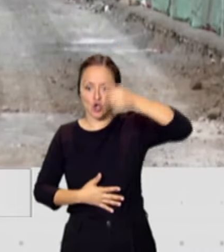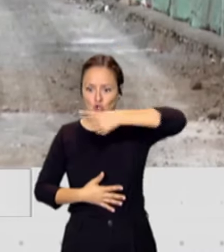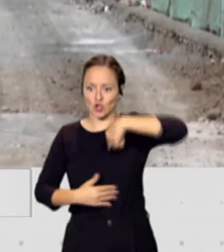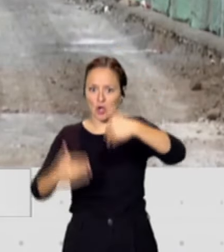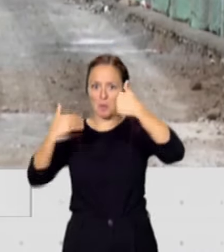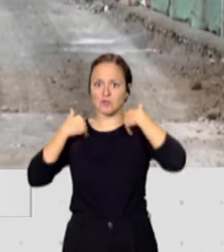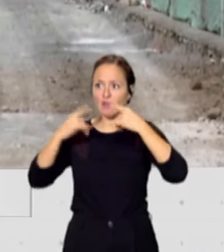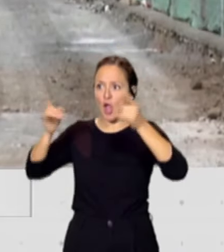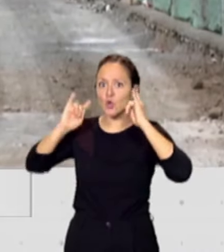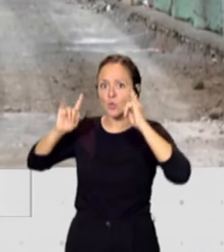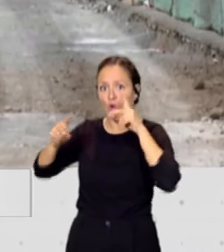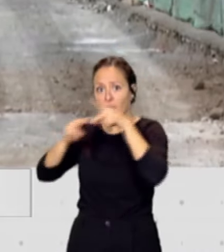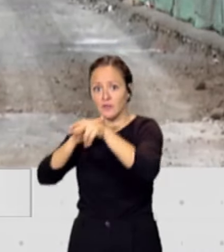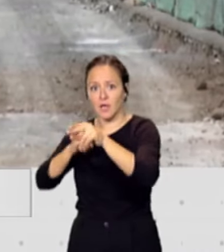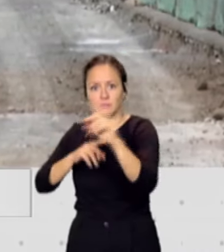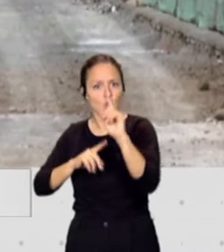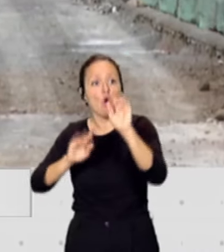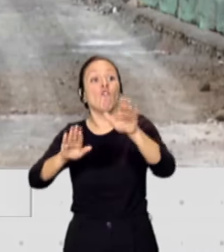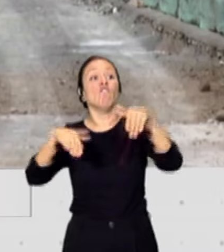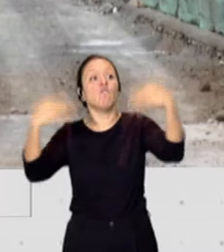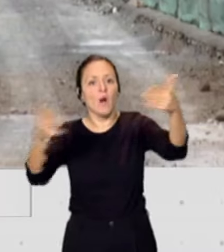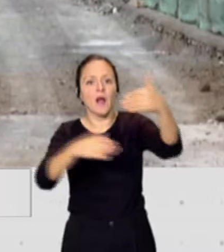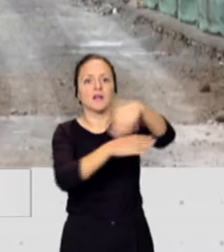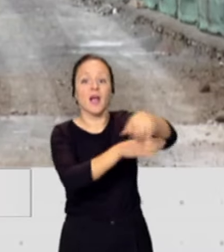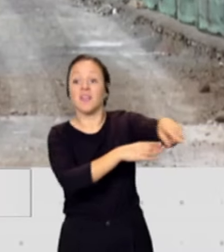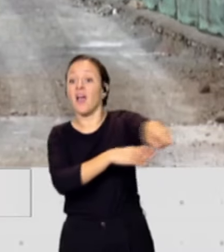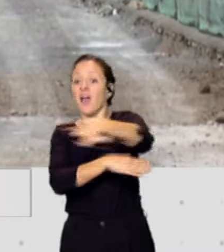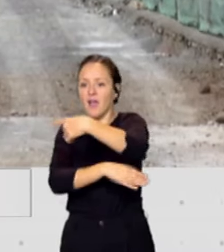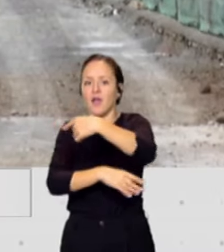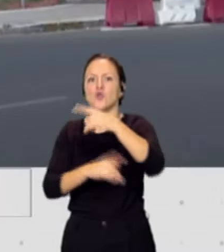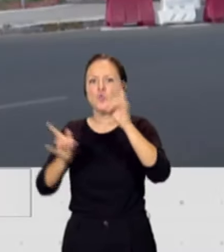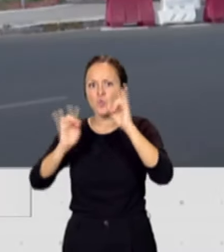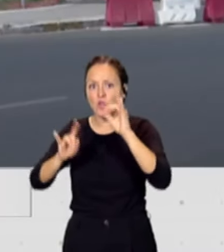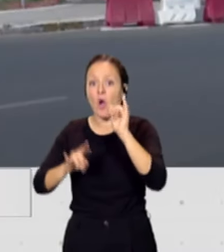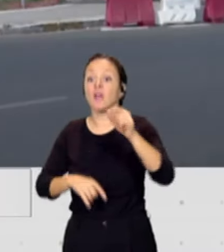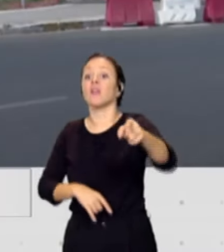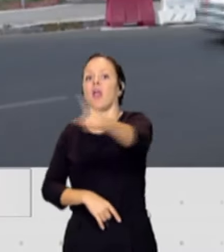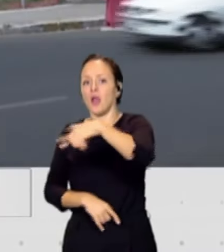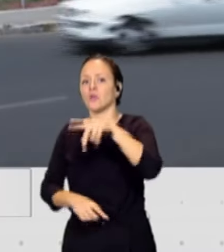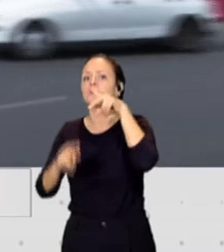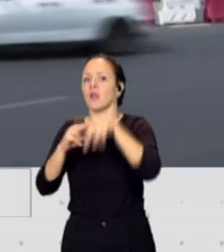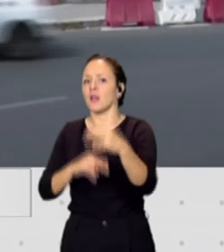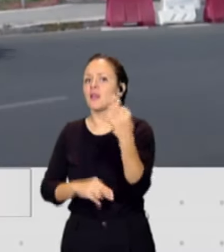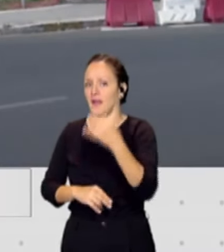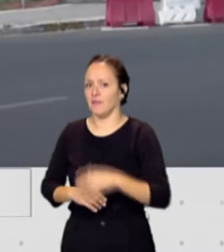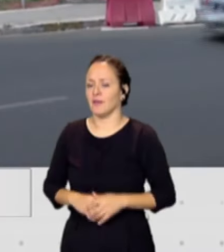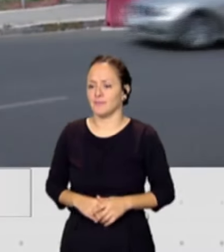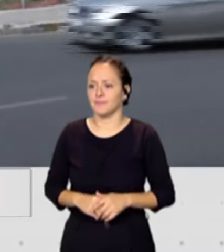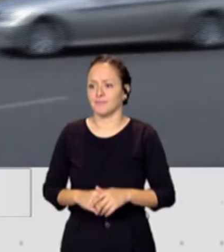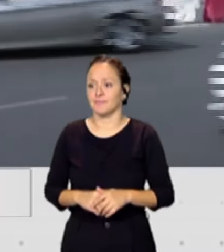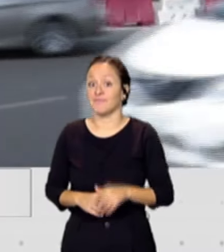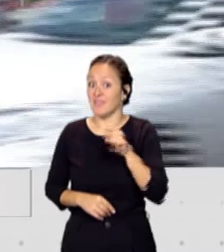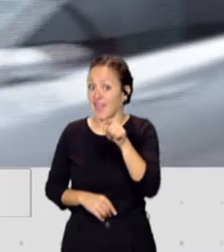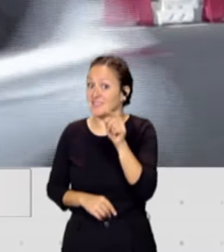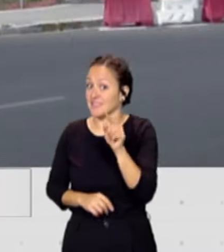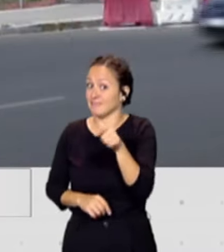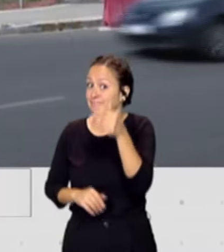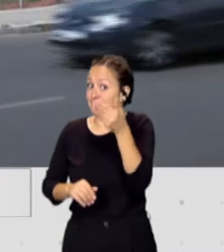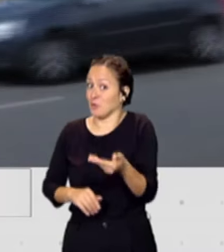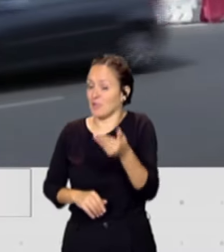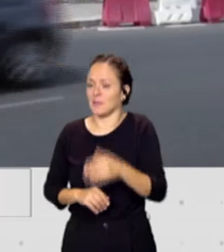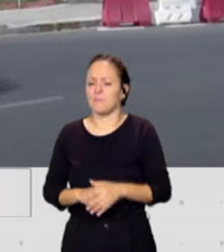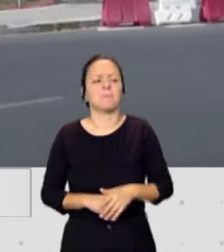el ruido son quienes generan el ruido en las calles quienes tienen que evitarlo y Ese es el tema